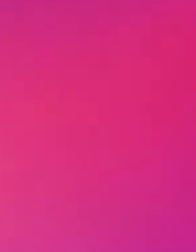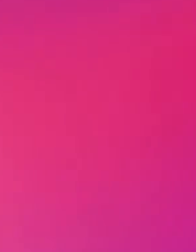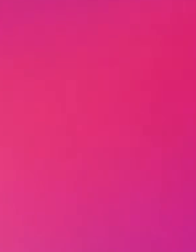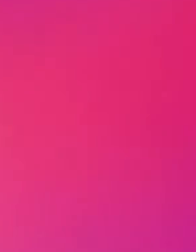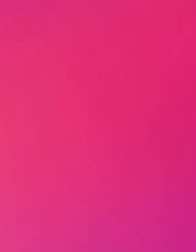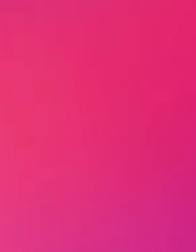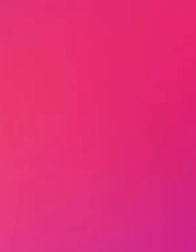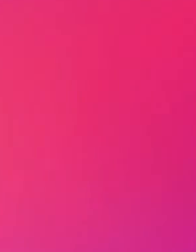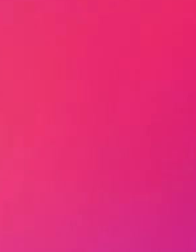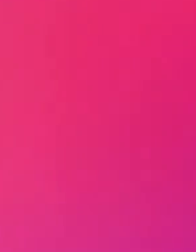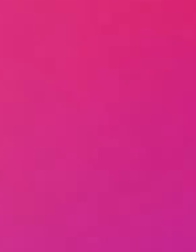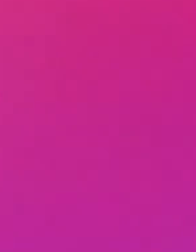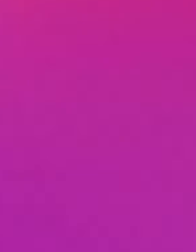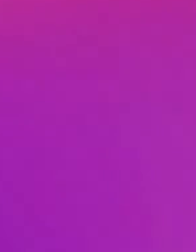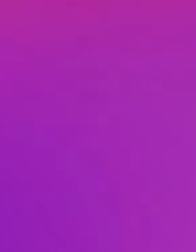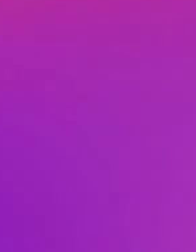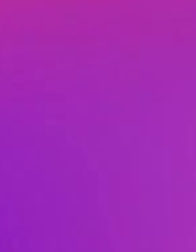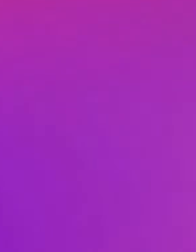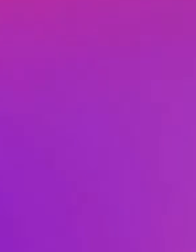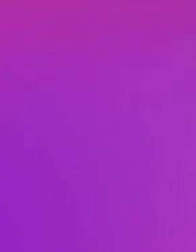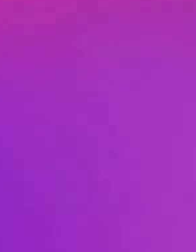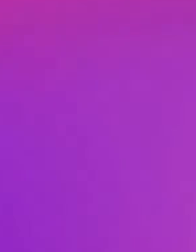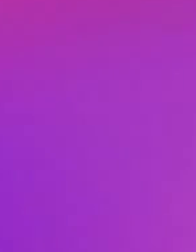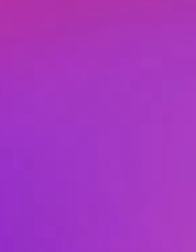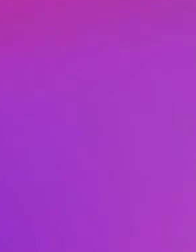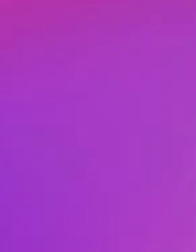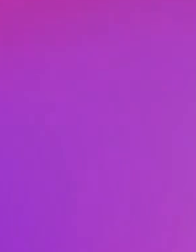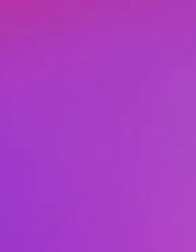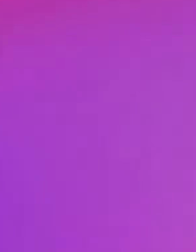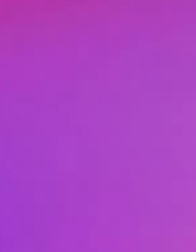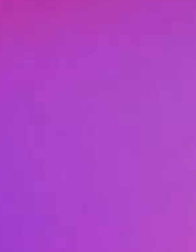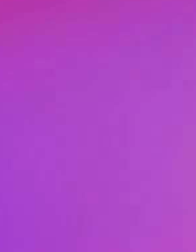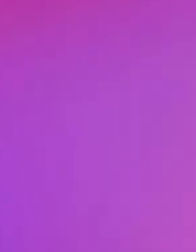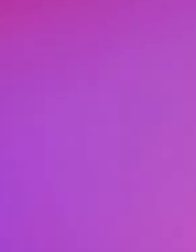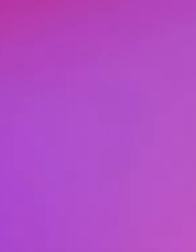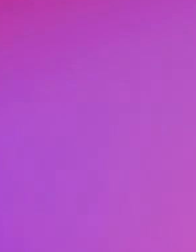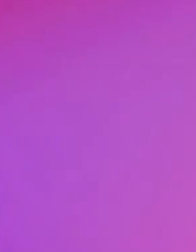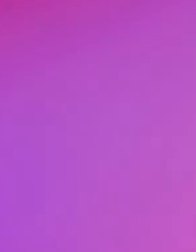conalitec.cep.gov.mx. Y recuerda que también cuentas con el sitio